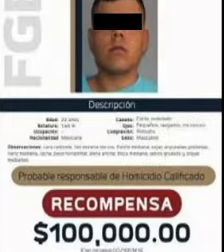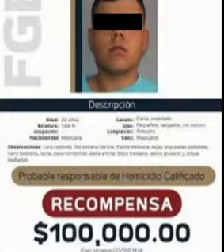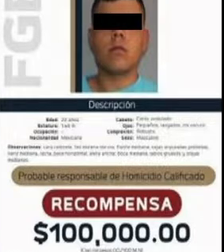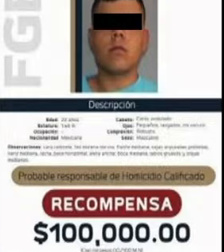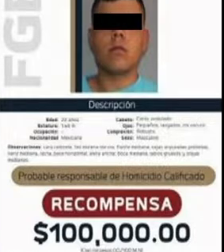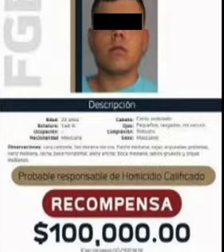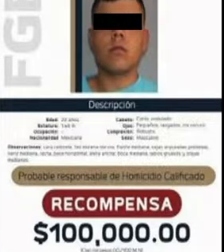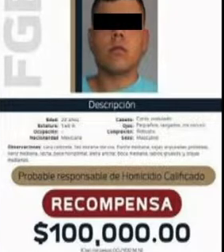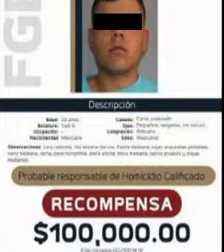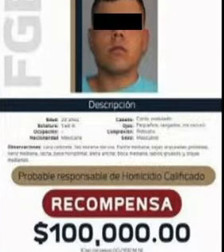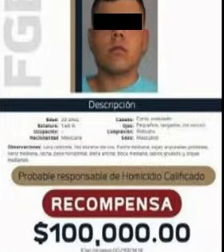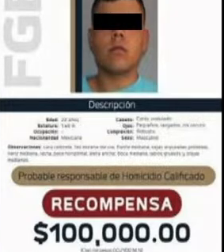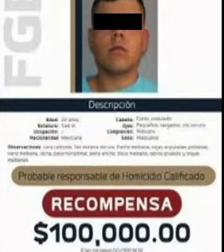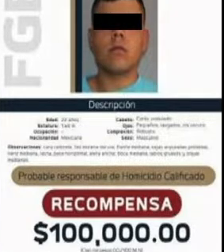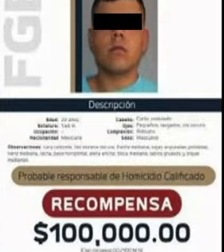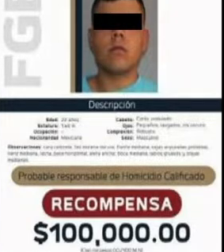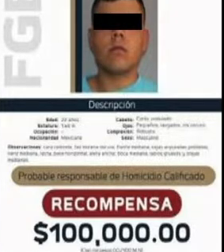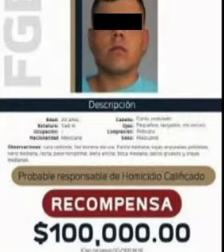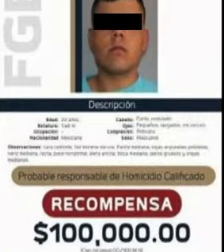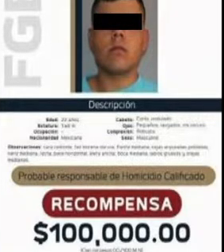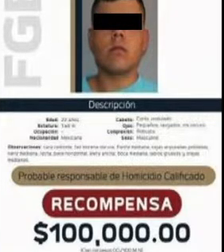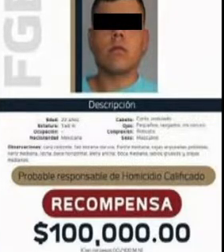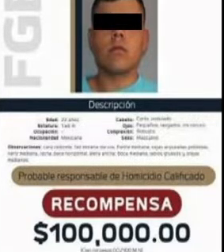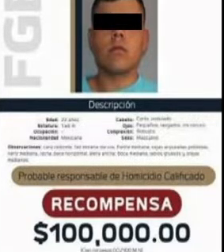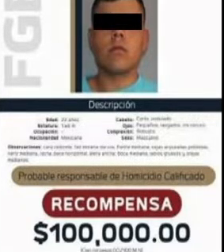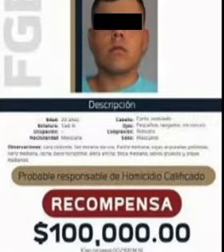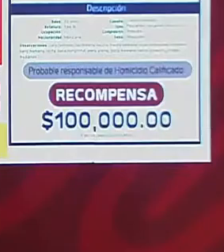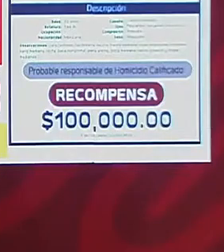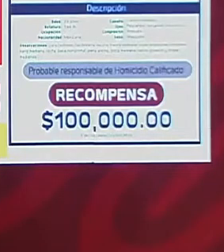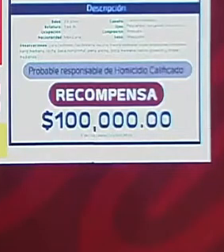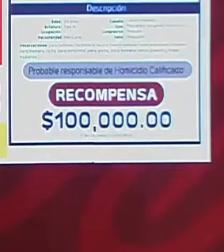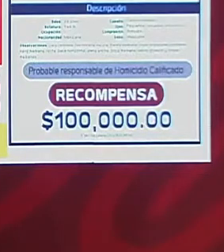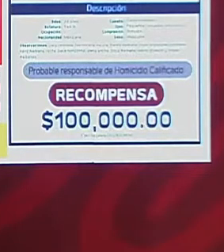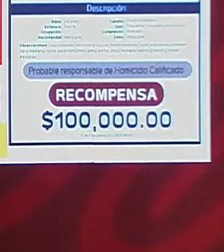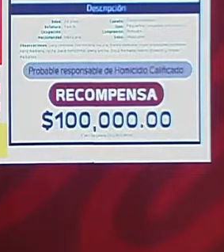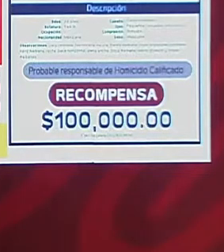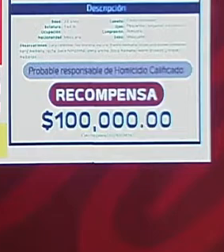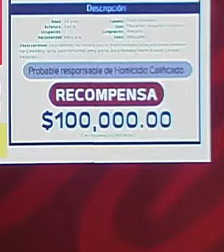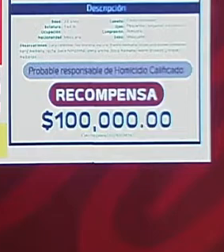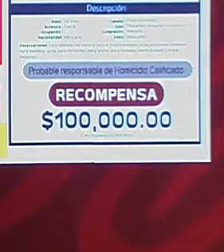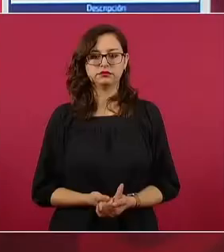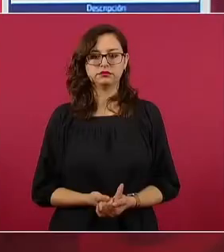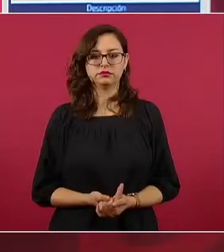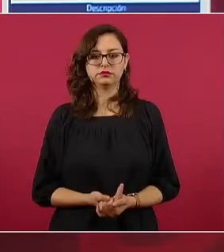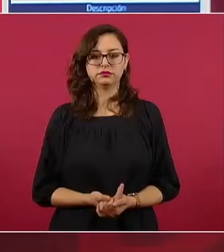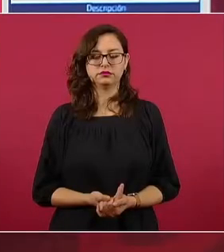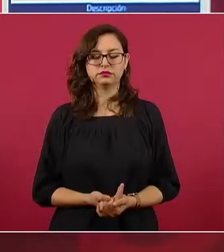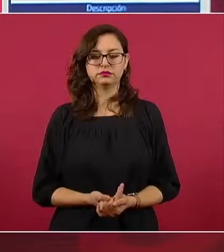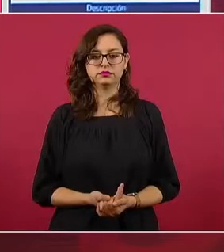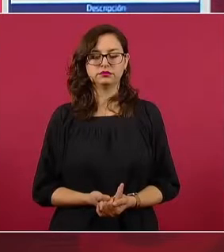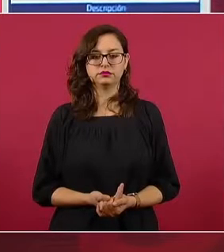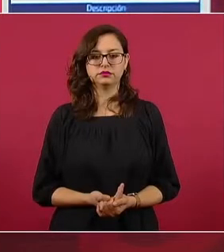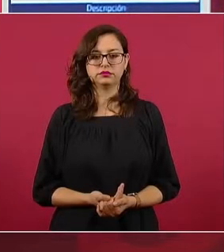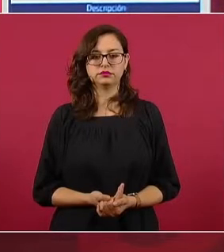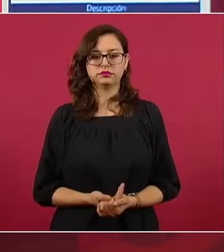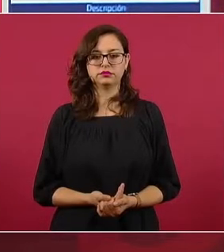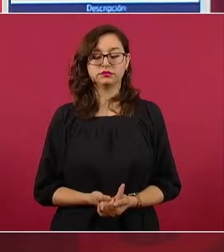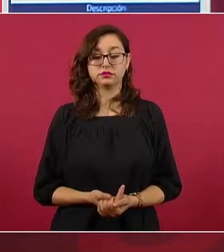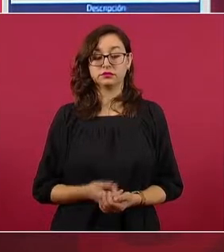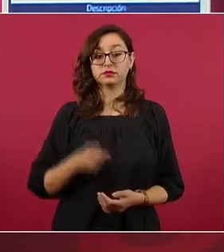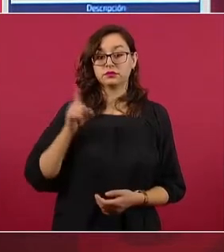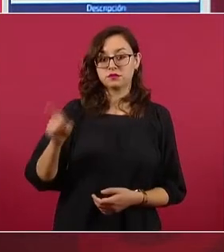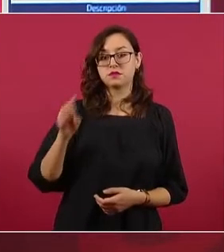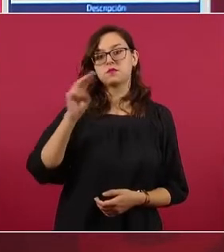Cristian Alejandro N., alias El Sapo, y Antonio N., por quienes la Fiscalía de